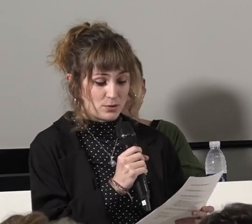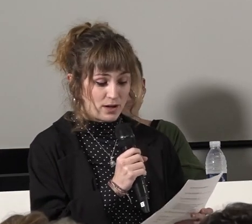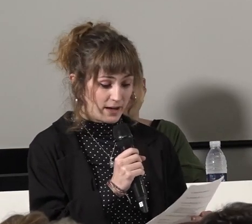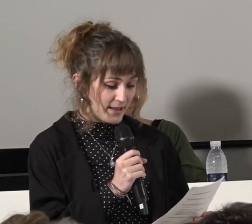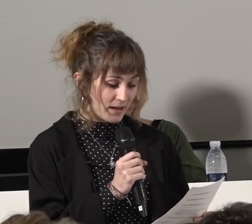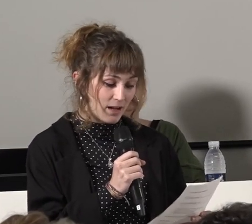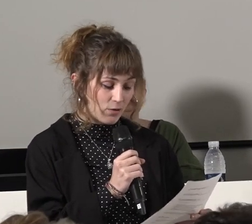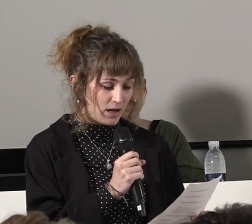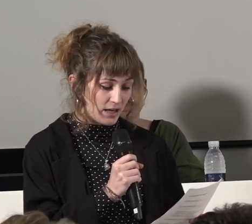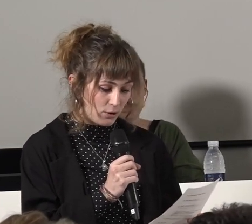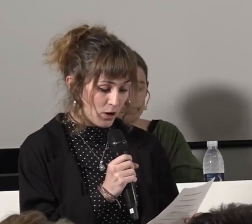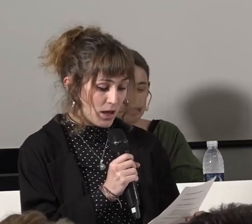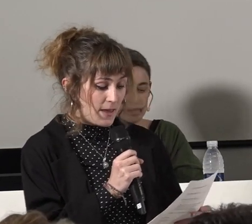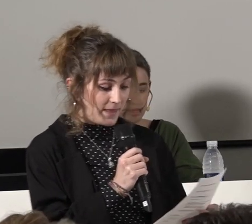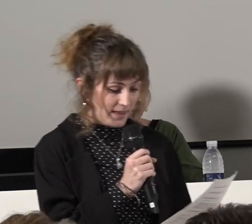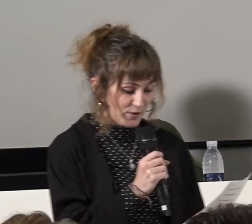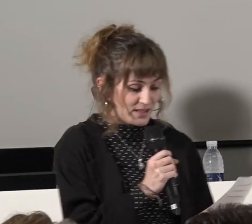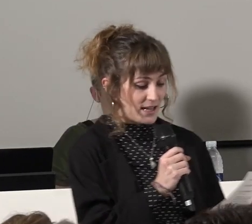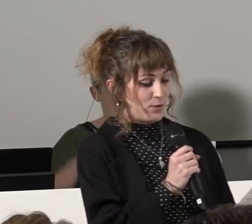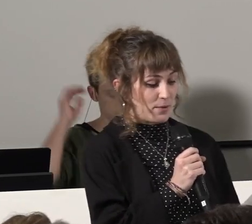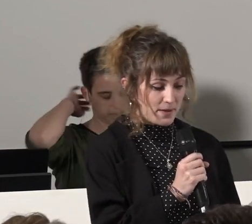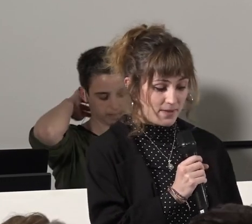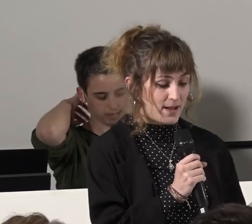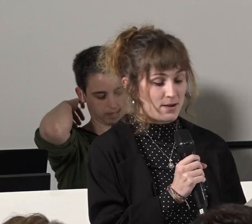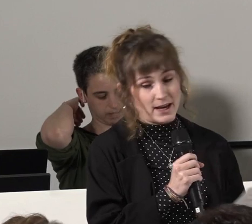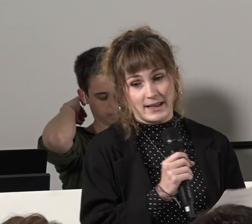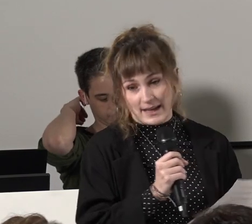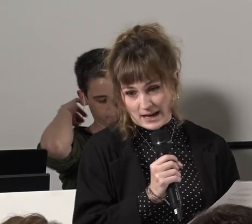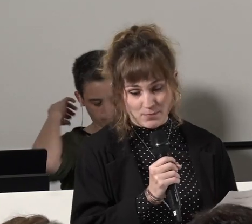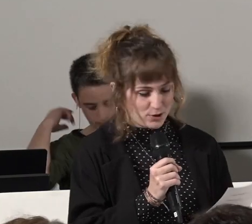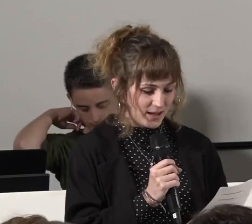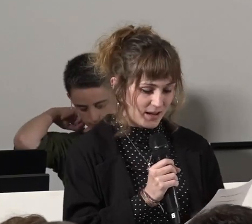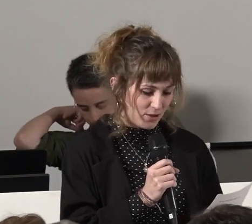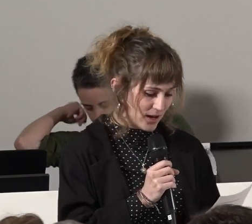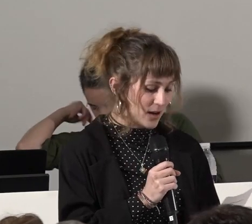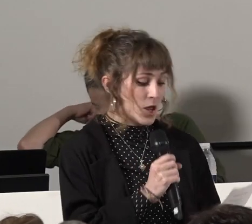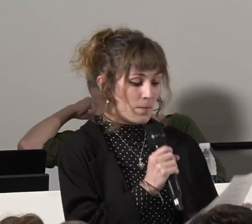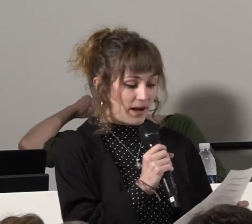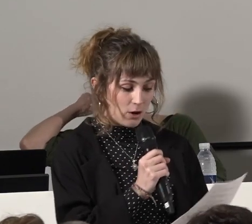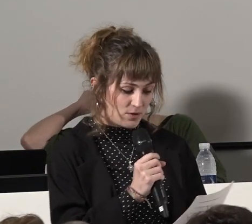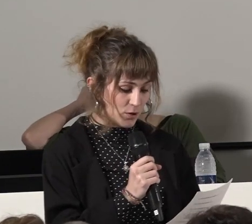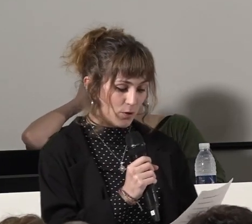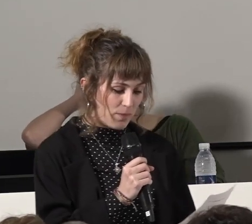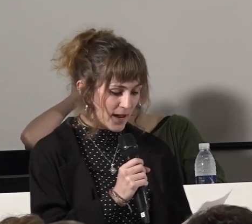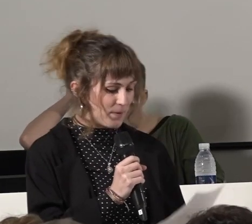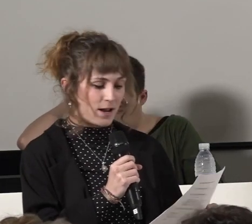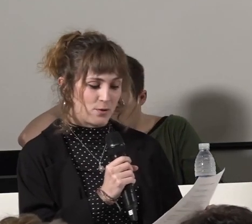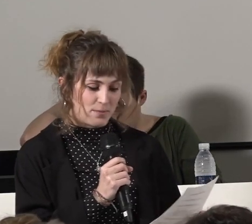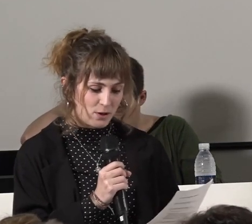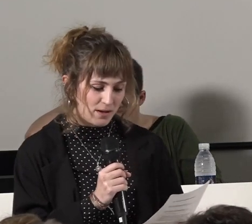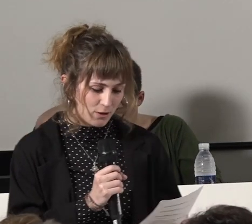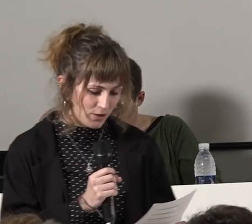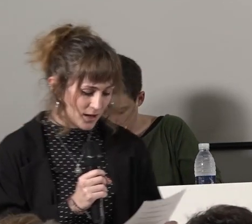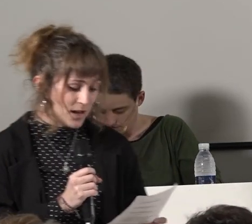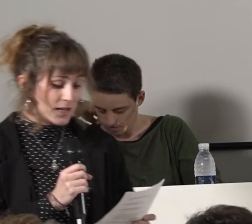lleva más de una década trabajando en el sector de defensa de una vivienda en el ámbito internacional, para la Comisión Europea, para el